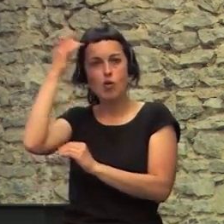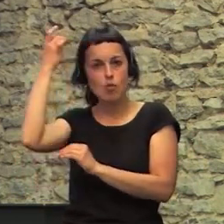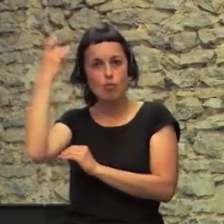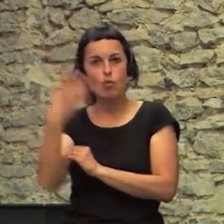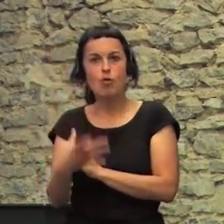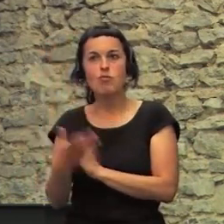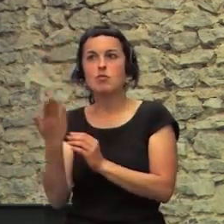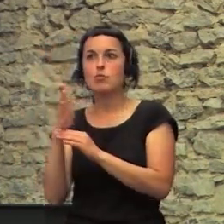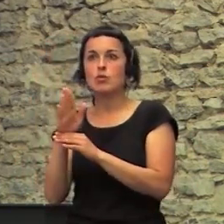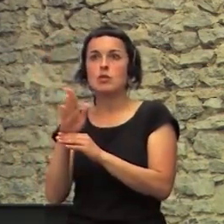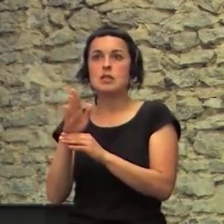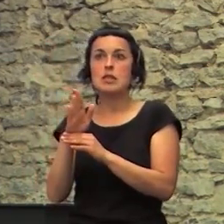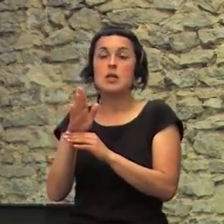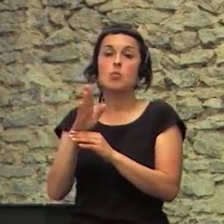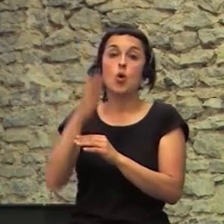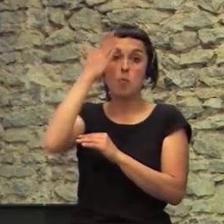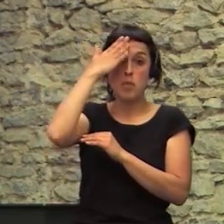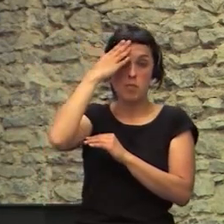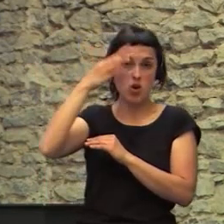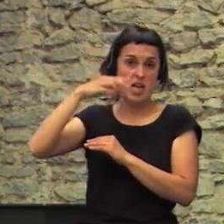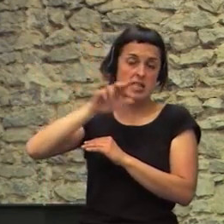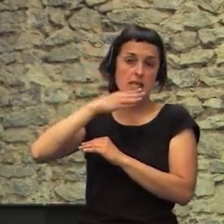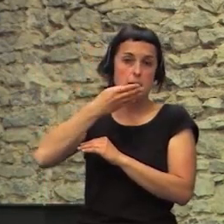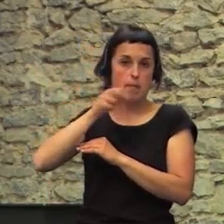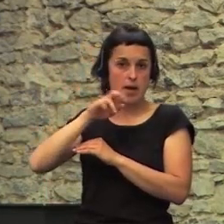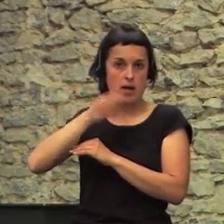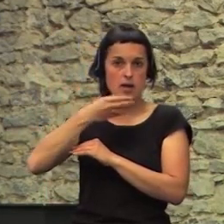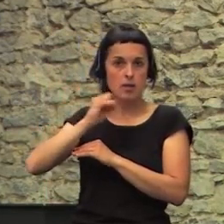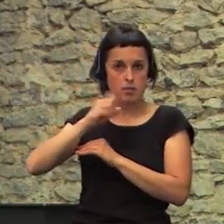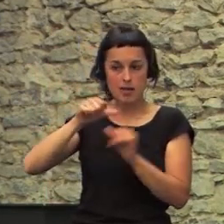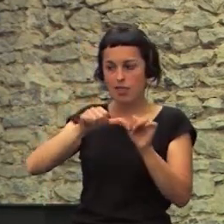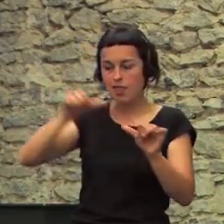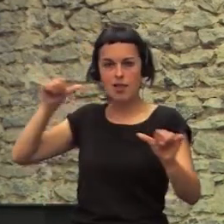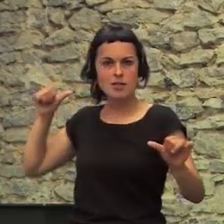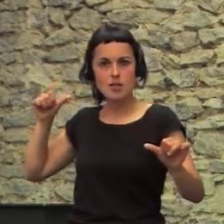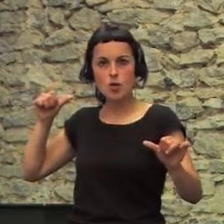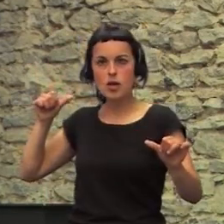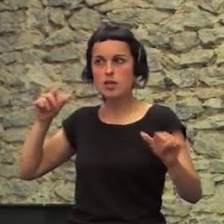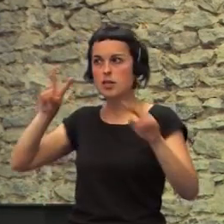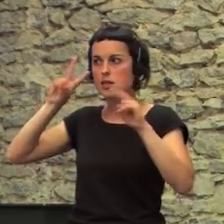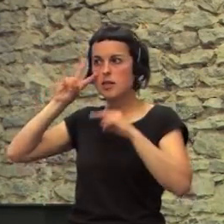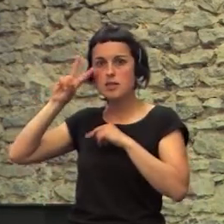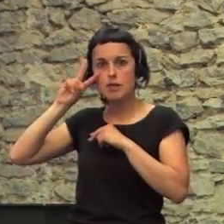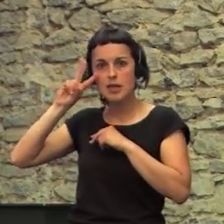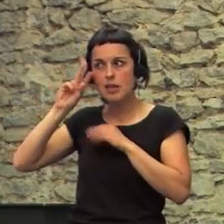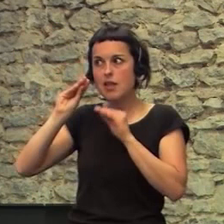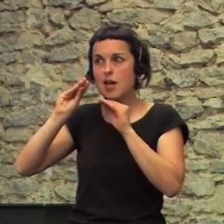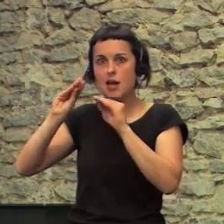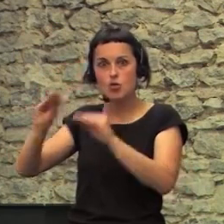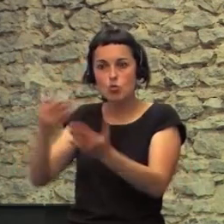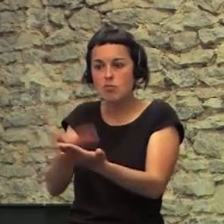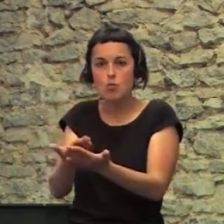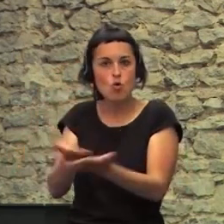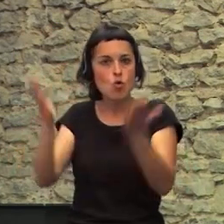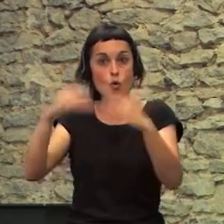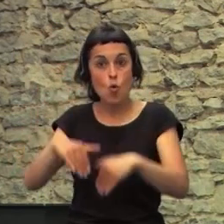las memorias de Herculin Barbin, no había ni un solo testimonio de alguien que tuviera esta experiencia. Y a partir